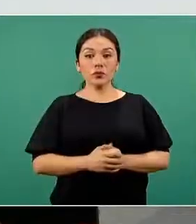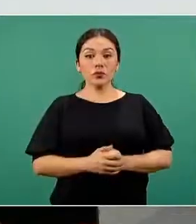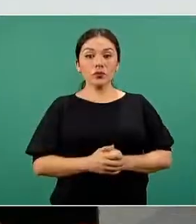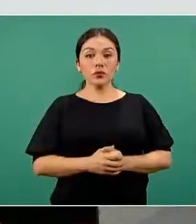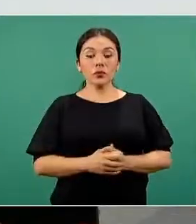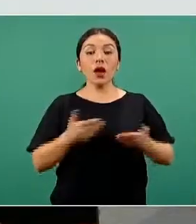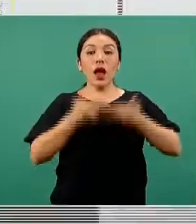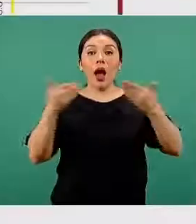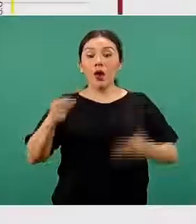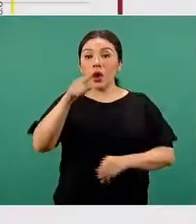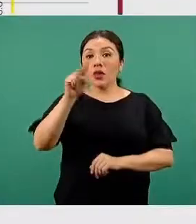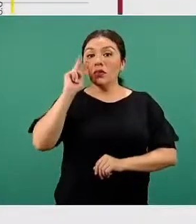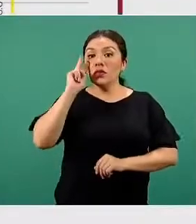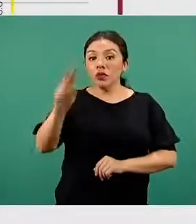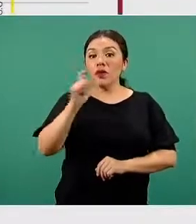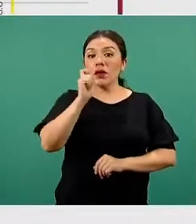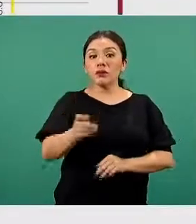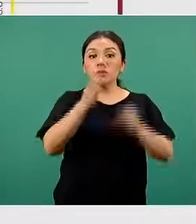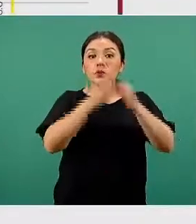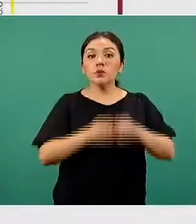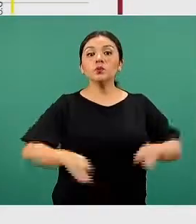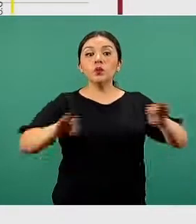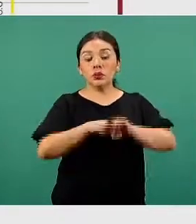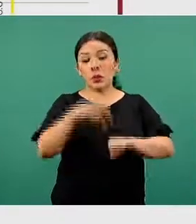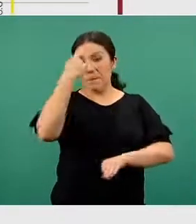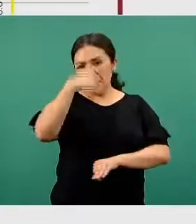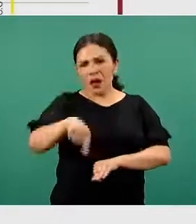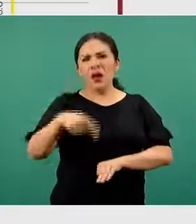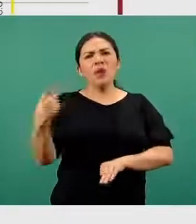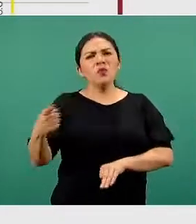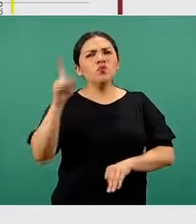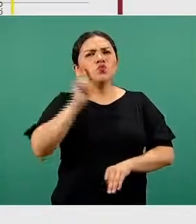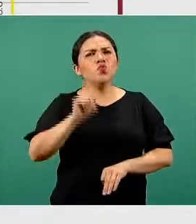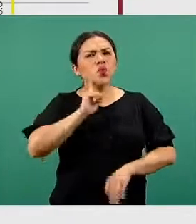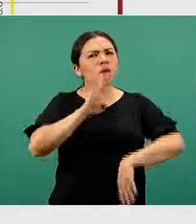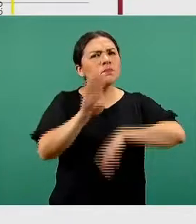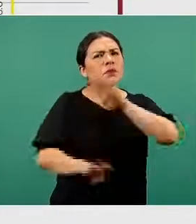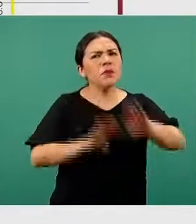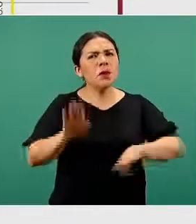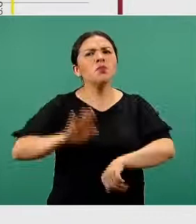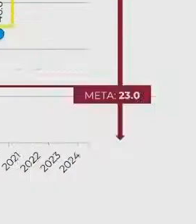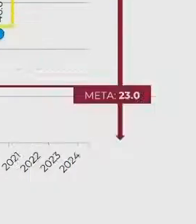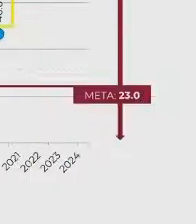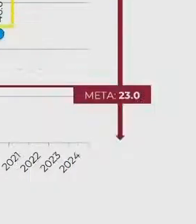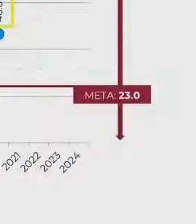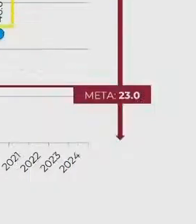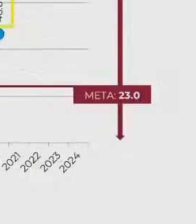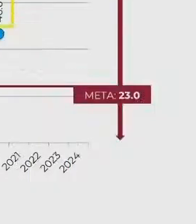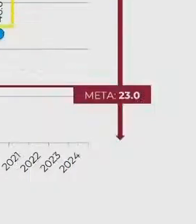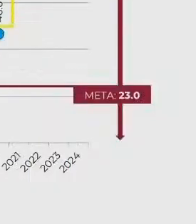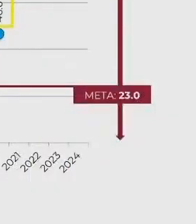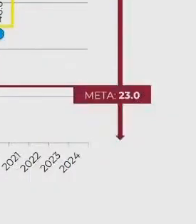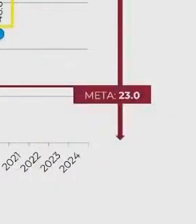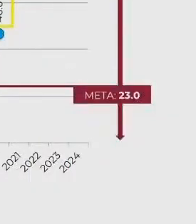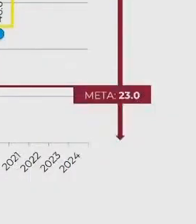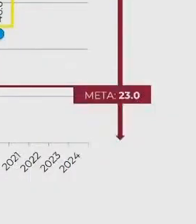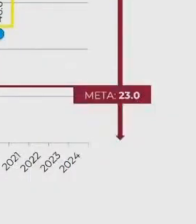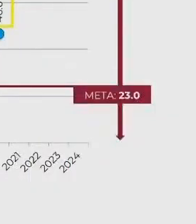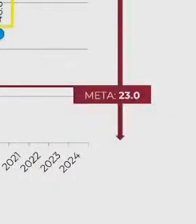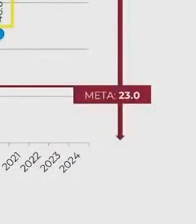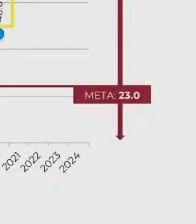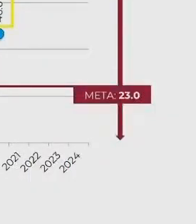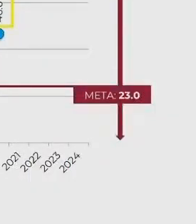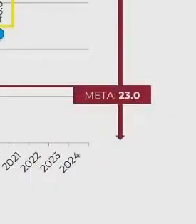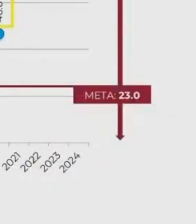Aquí podemos ver la importancia que tiene la razón de mortalidad materna como un indicador de desarrollo